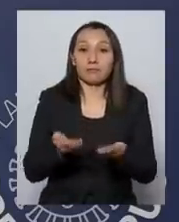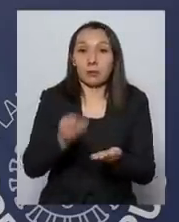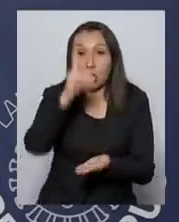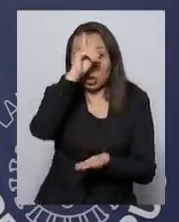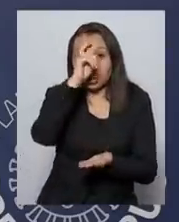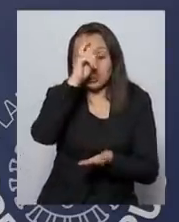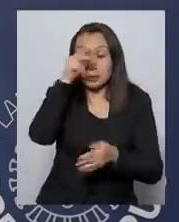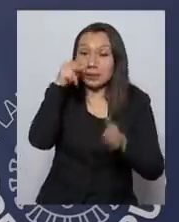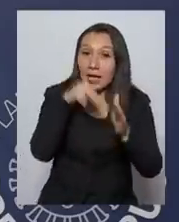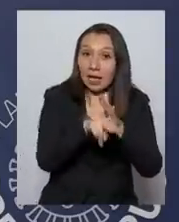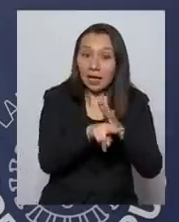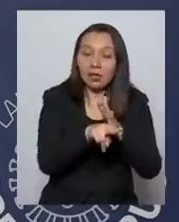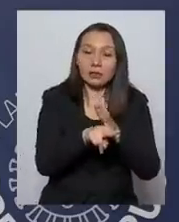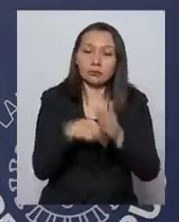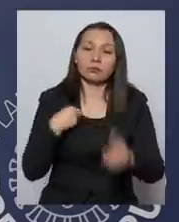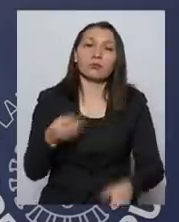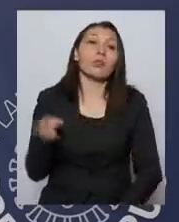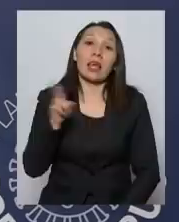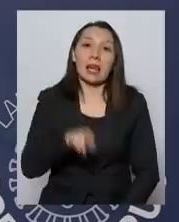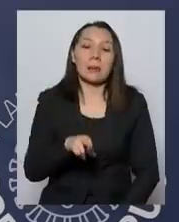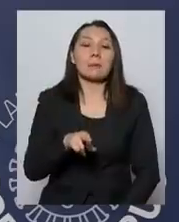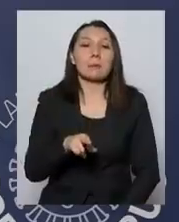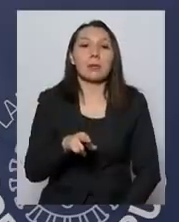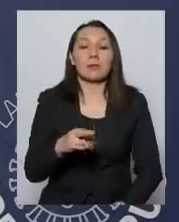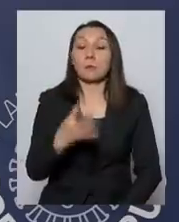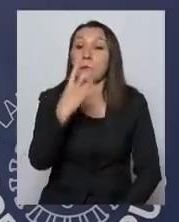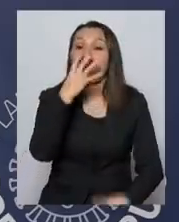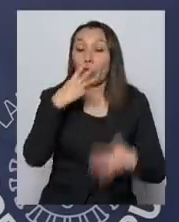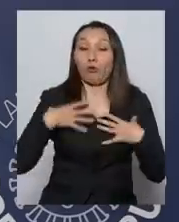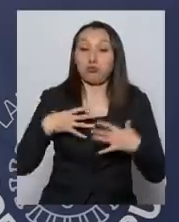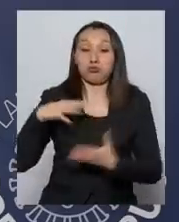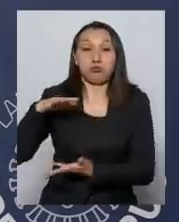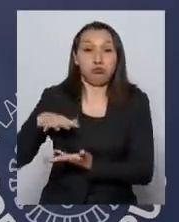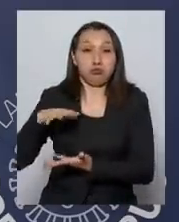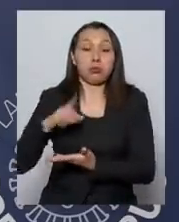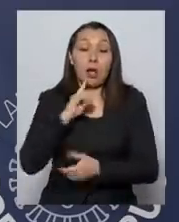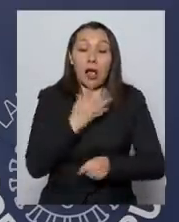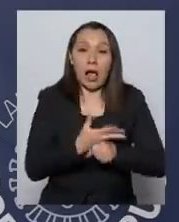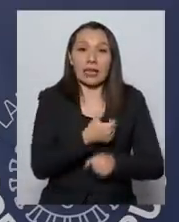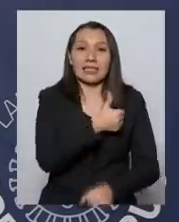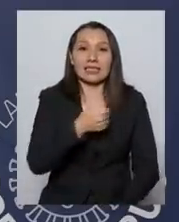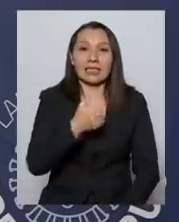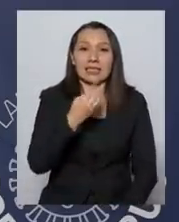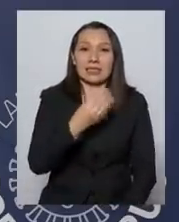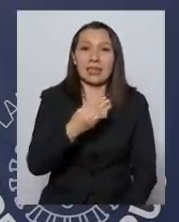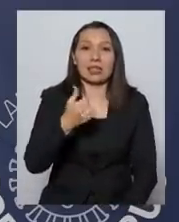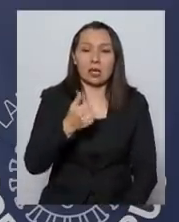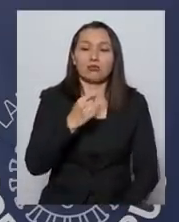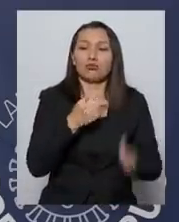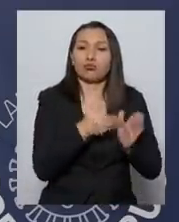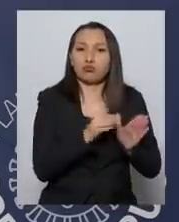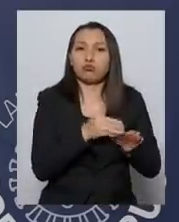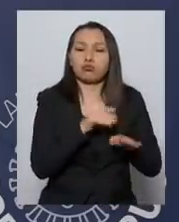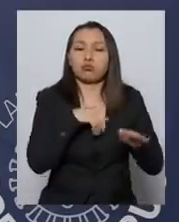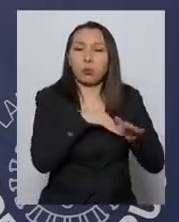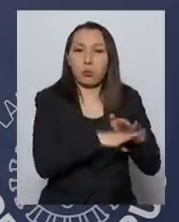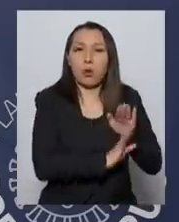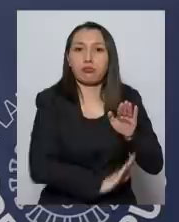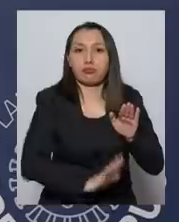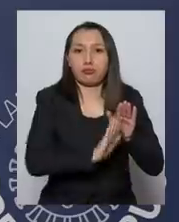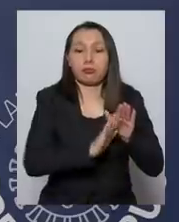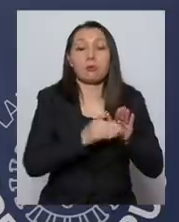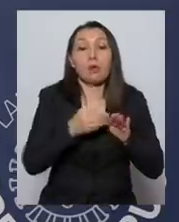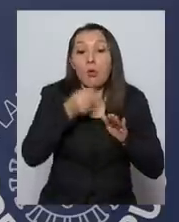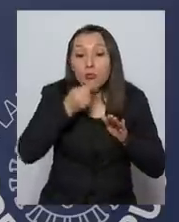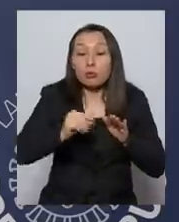hospitalaria, insisto en los ventiladores disponibles, son 636. En los próximos